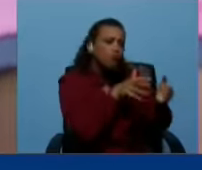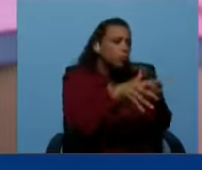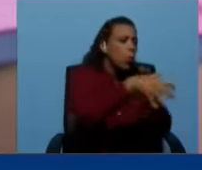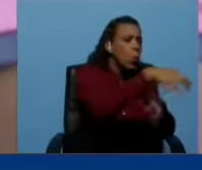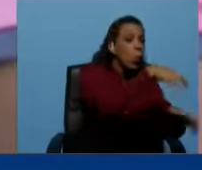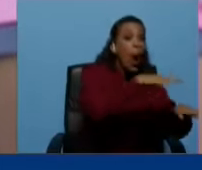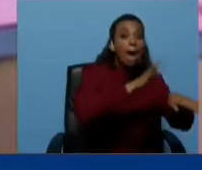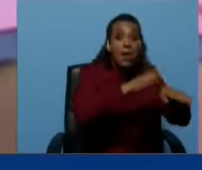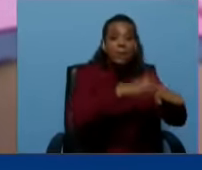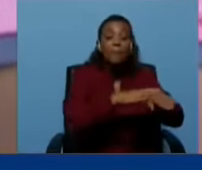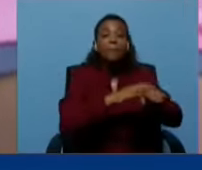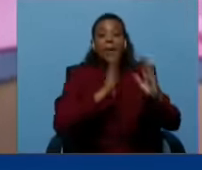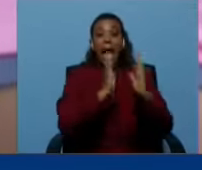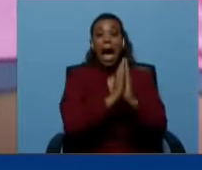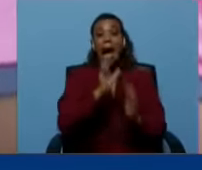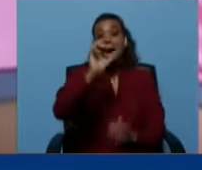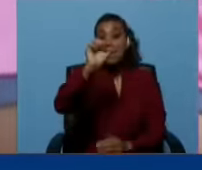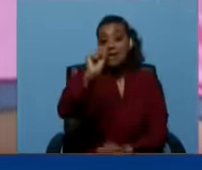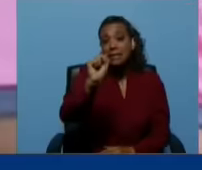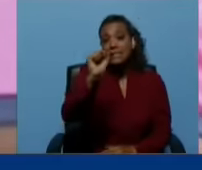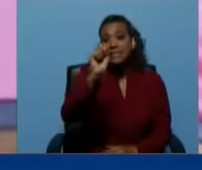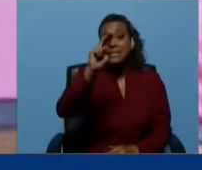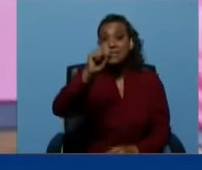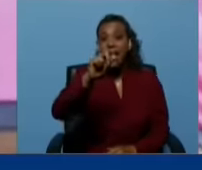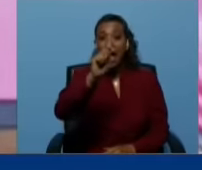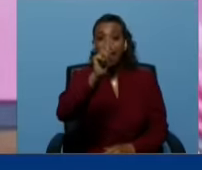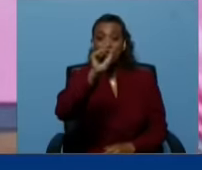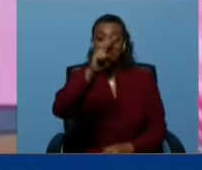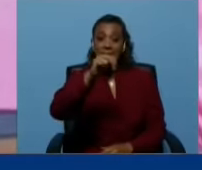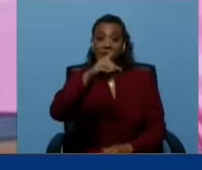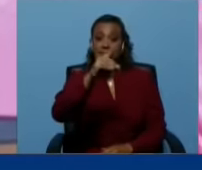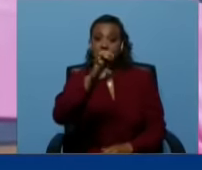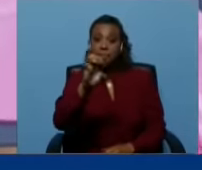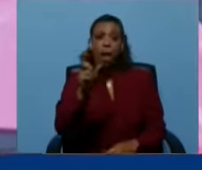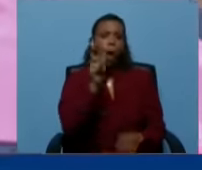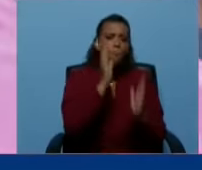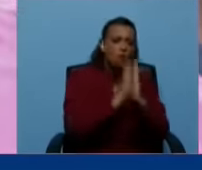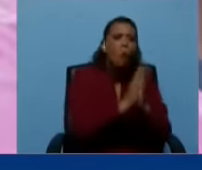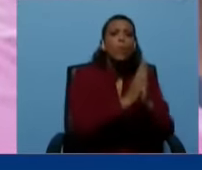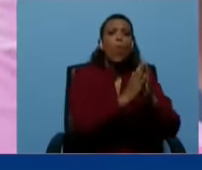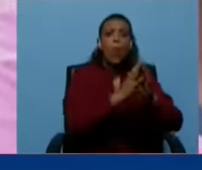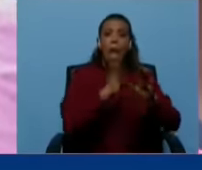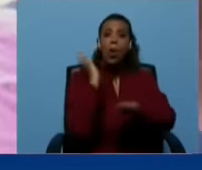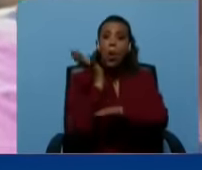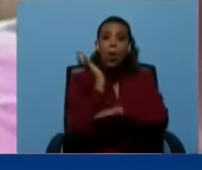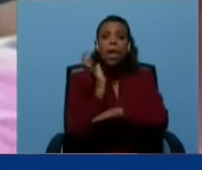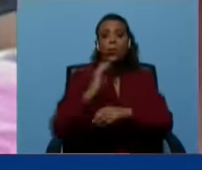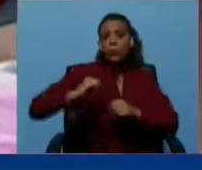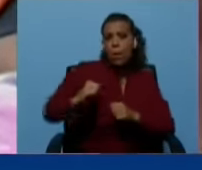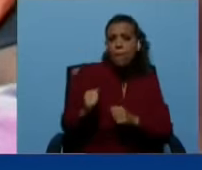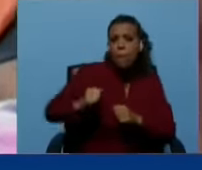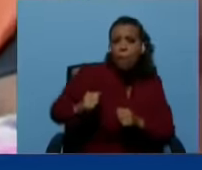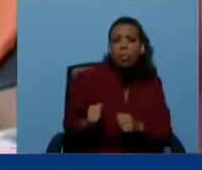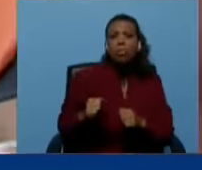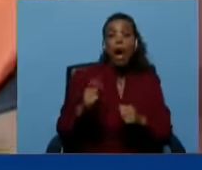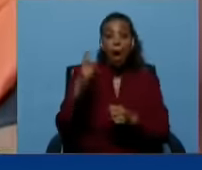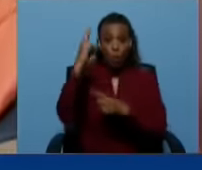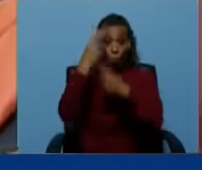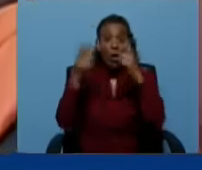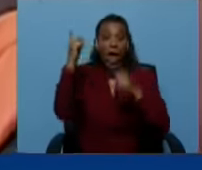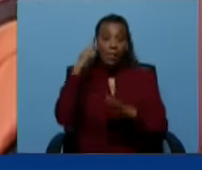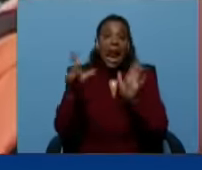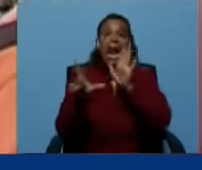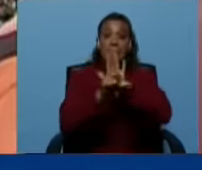Pidió a Santander, que siempre lo envidió, que el Congreso de Bogotá, porque Bolívar era